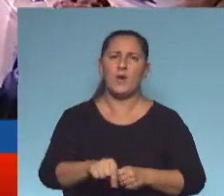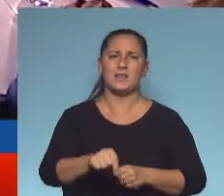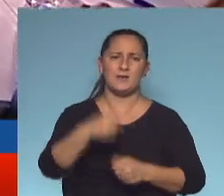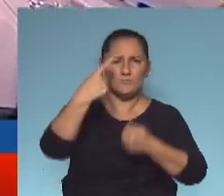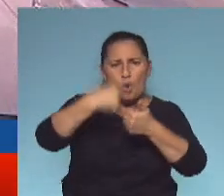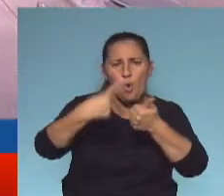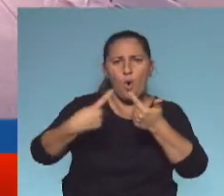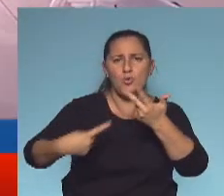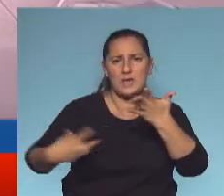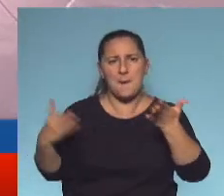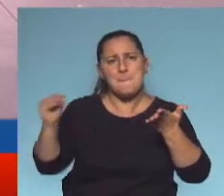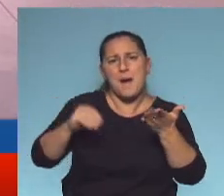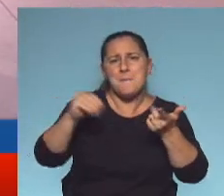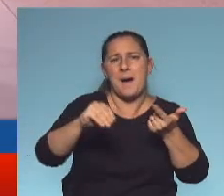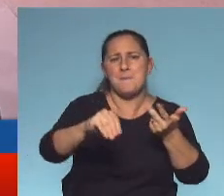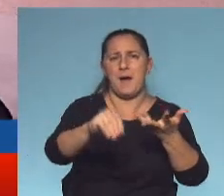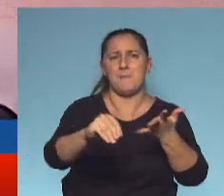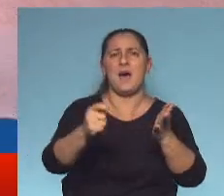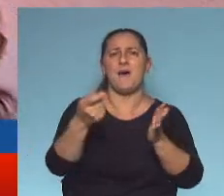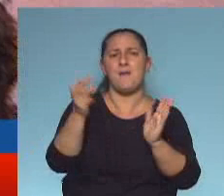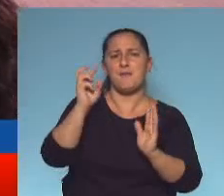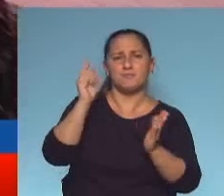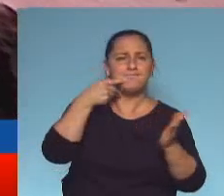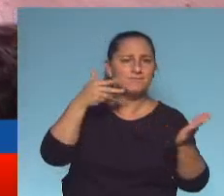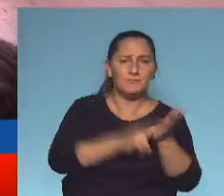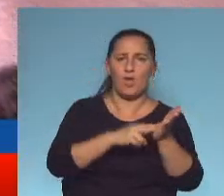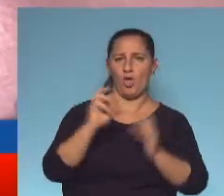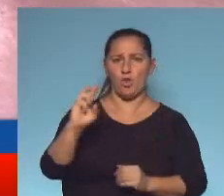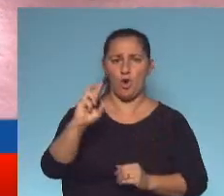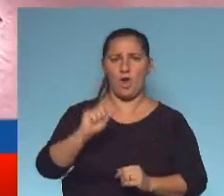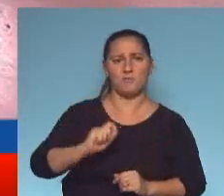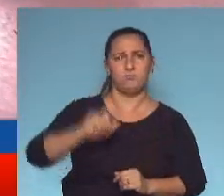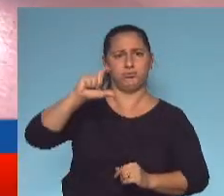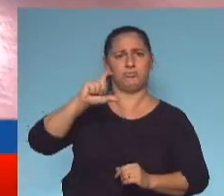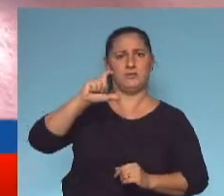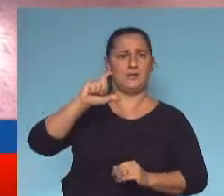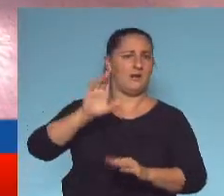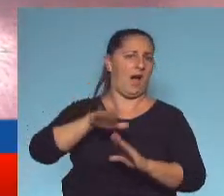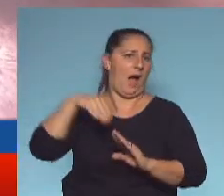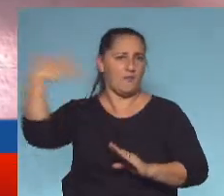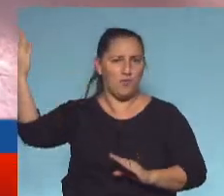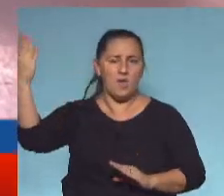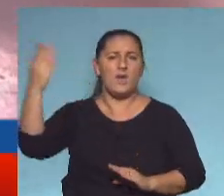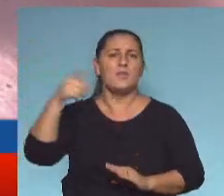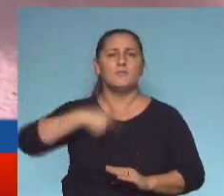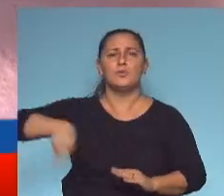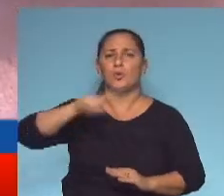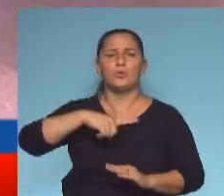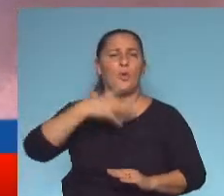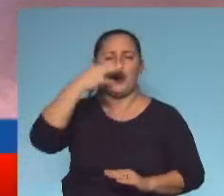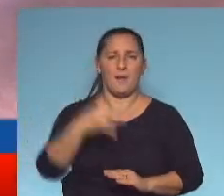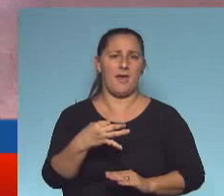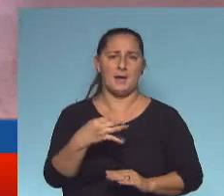insumos que nos facturan en dólares, que tienen incrementos por fuera de lugar y que realmente